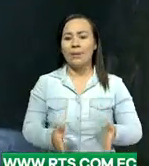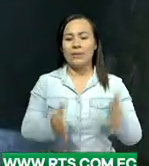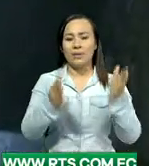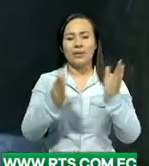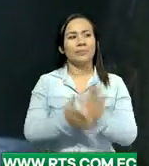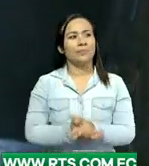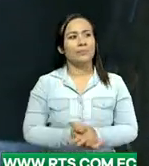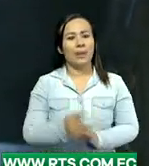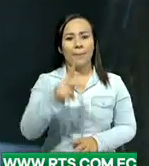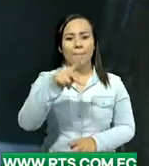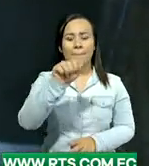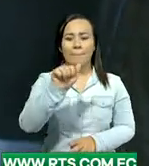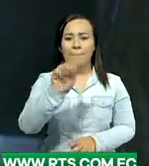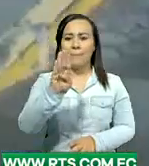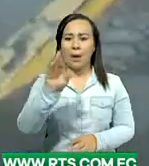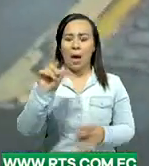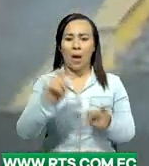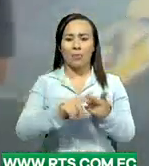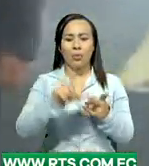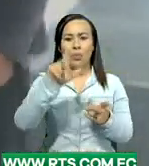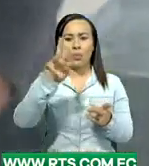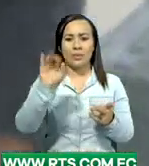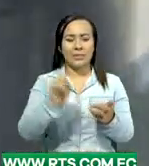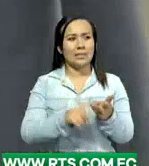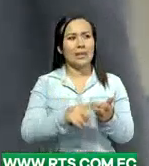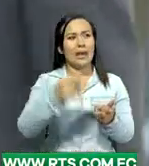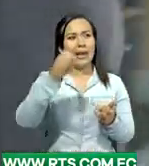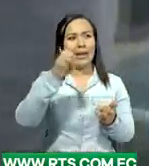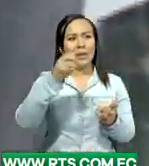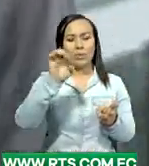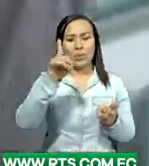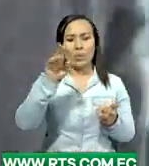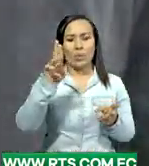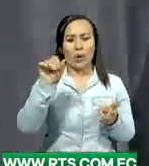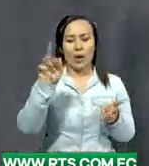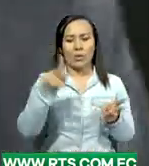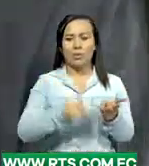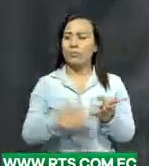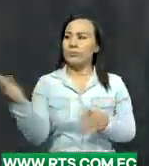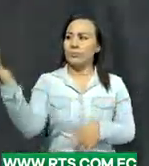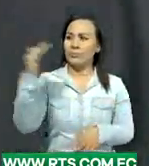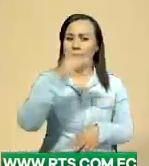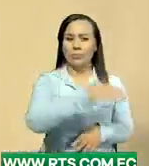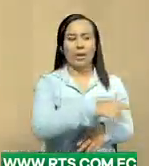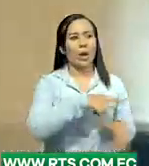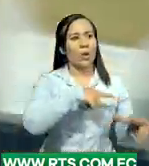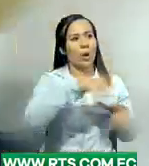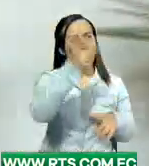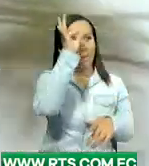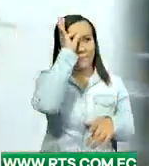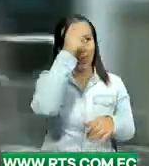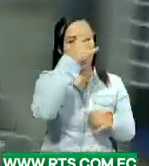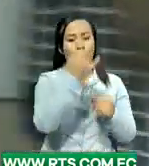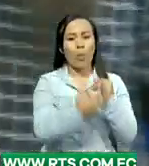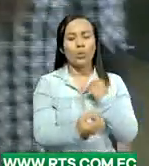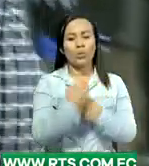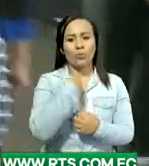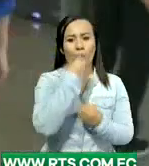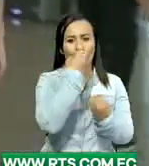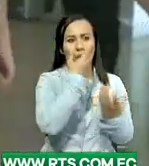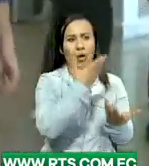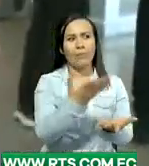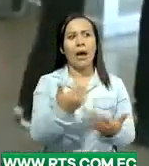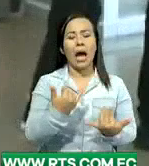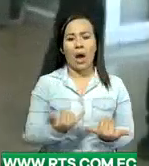Pablo Dávila, Luis Macas, Miriam Félix, Luis Hernández y Eduardo Mendoza, también arribaron a esta casa de salud. Este último informó que por lo pronto asumió